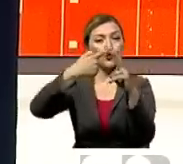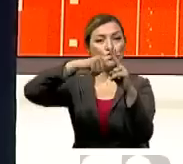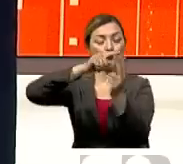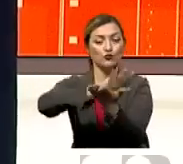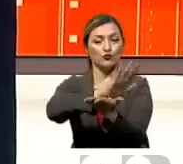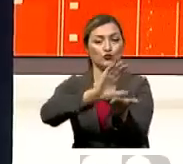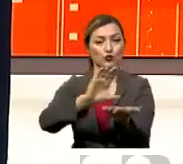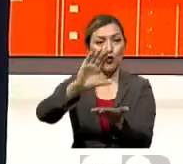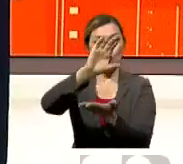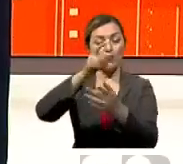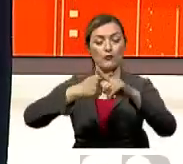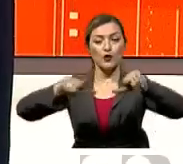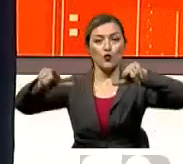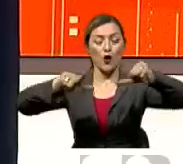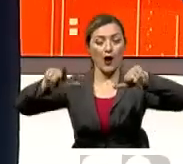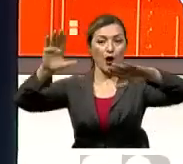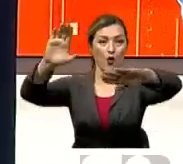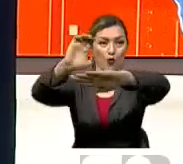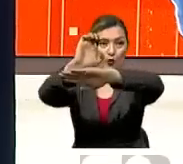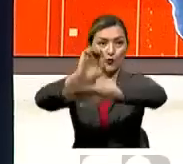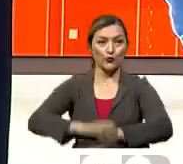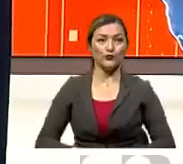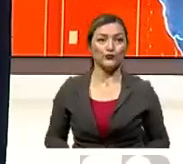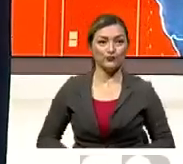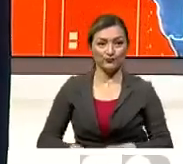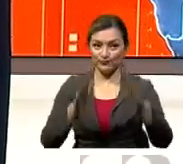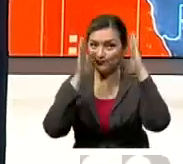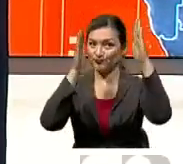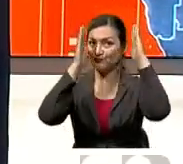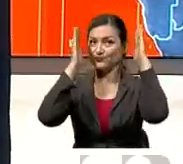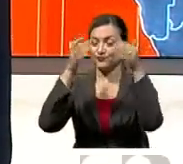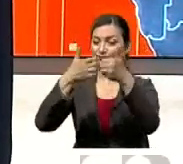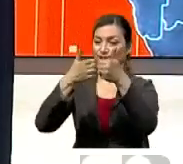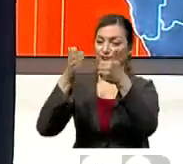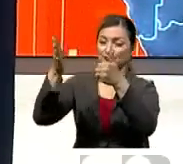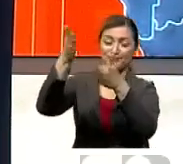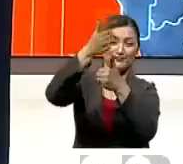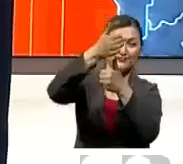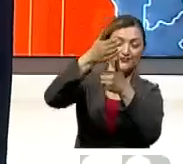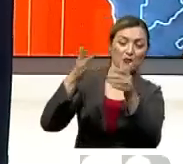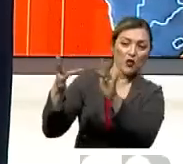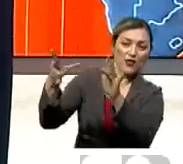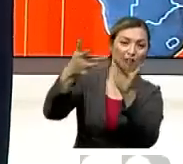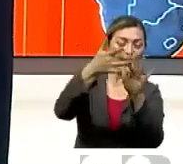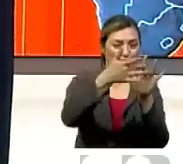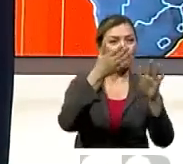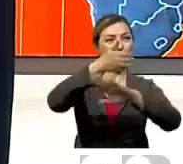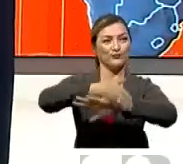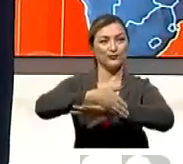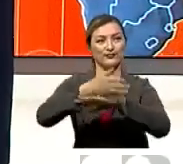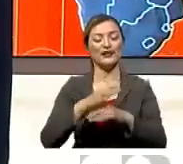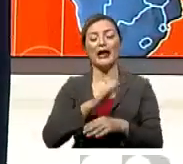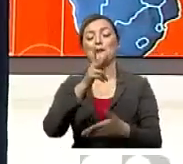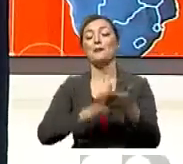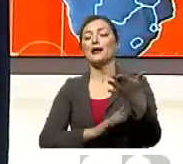en distintas partes del país, así que esté muy atento. Por supuesto que sí, nuestros equipos ya están en exteriores para comentarnos lo que sucede a propósito de este regreso a